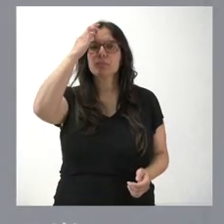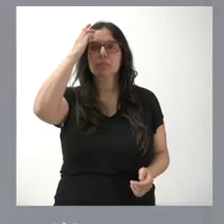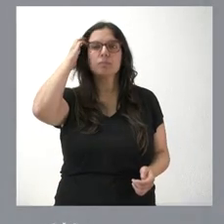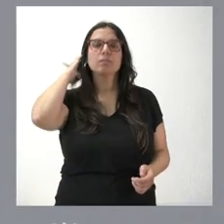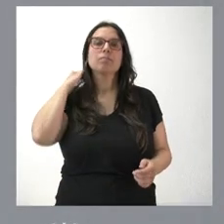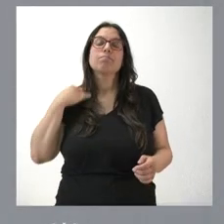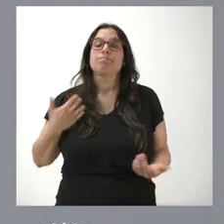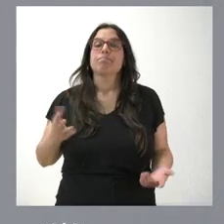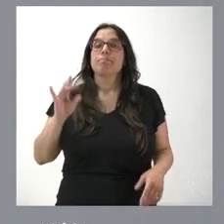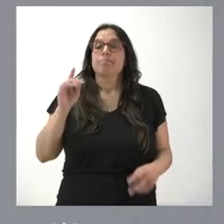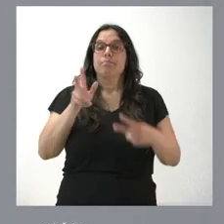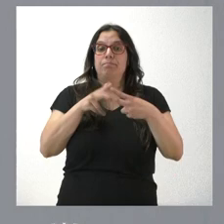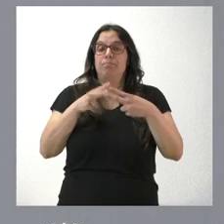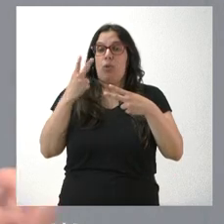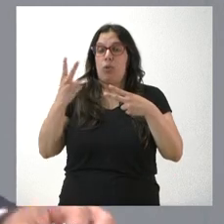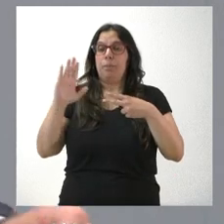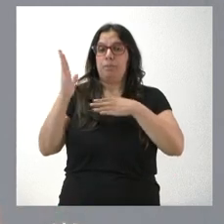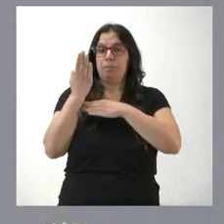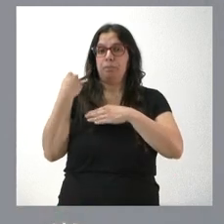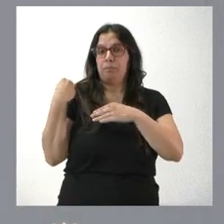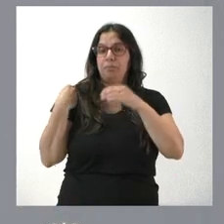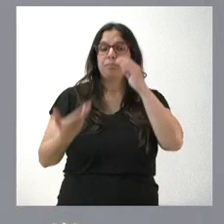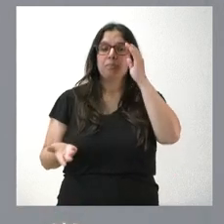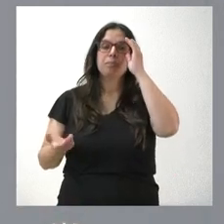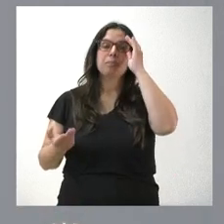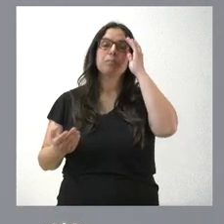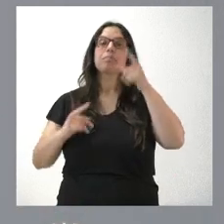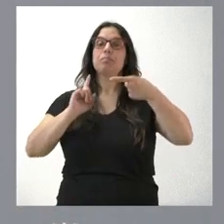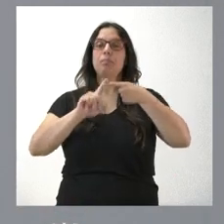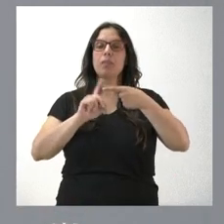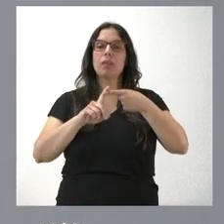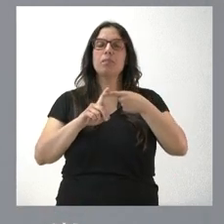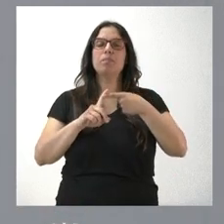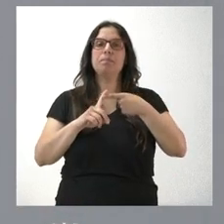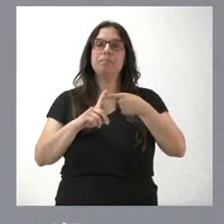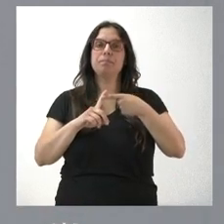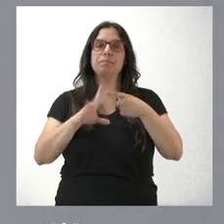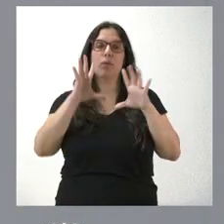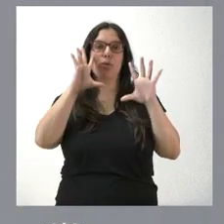Sí, pues las dos cosas que usted plantea, en primer lugar, lógicamente,